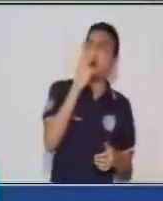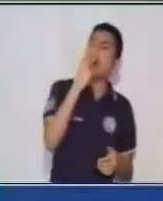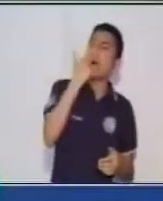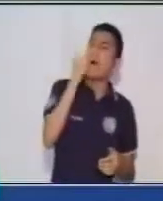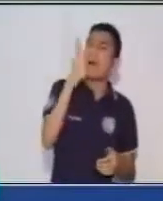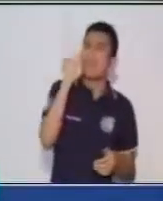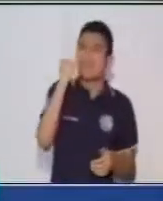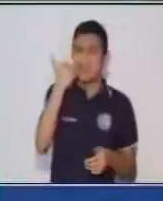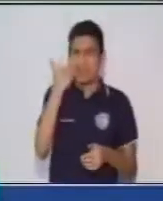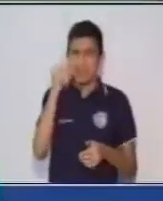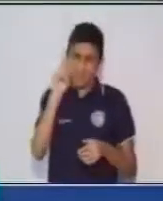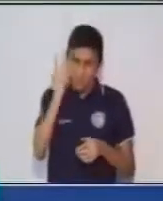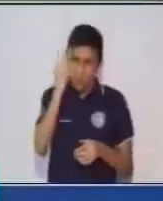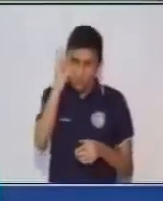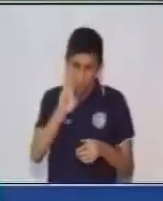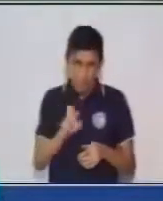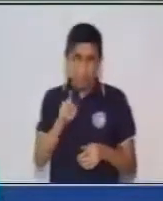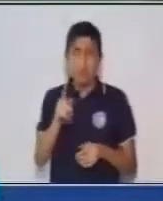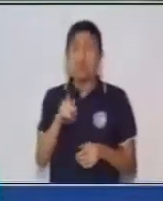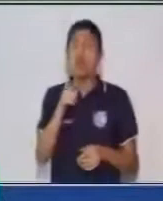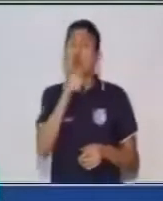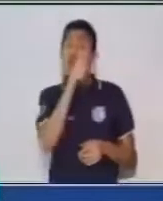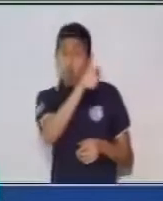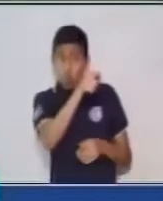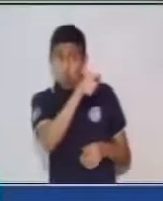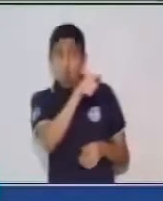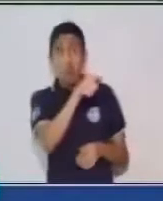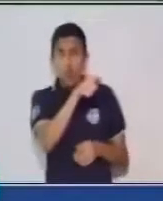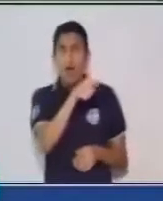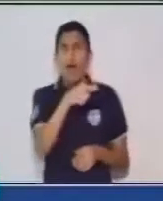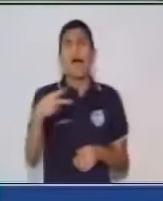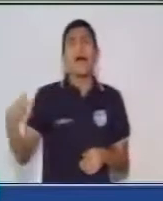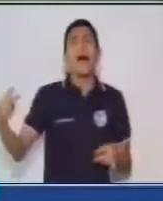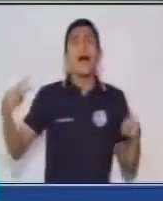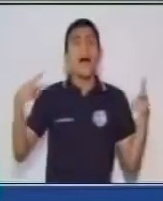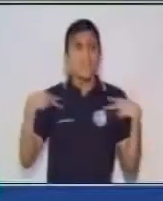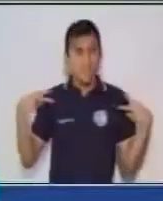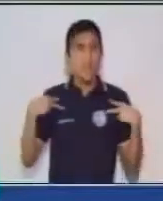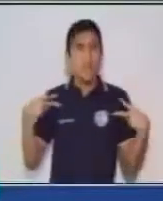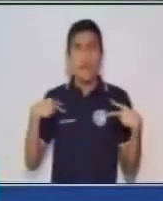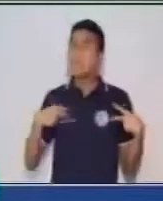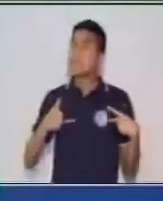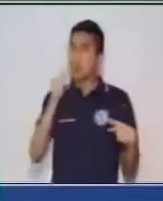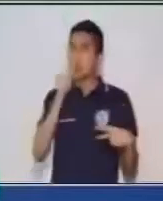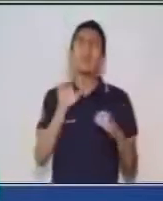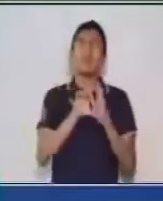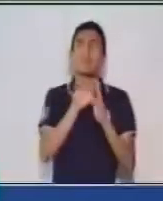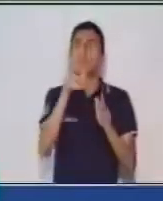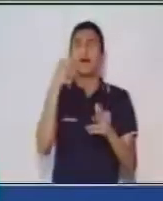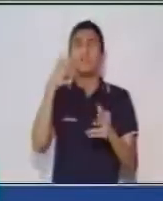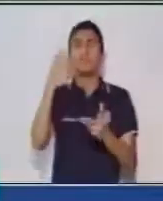pero como es la segunda persona, tú habías bebido.